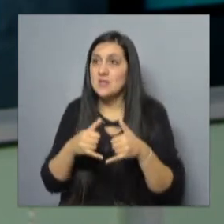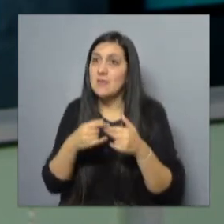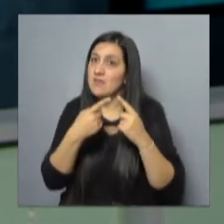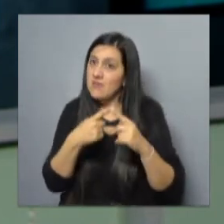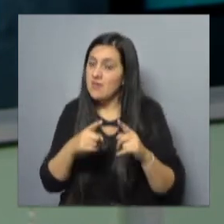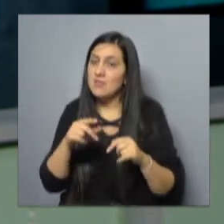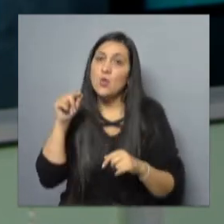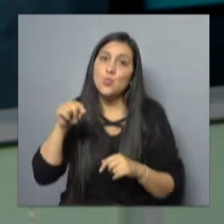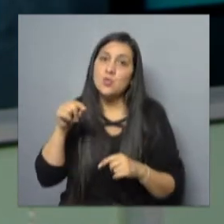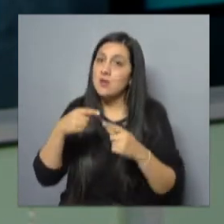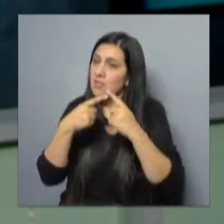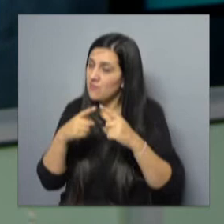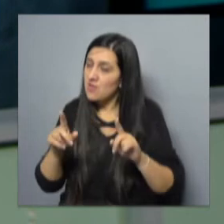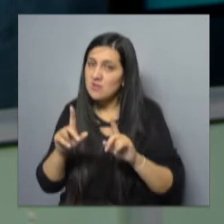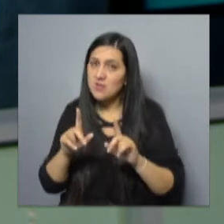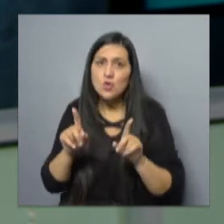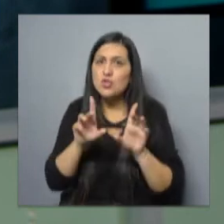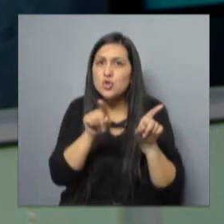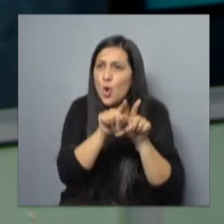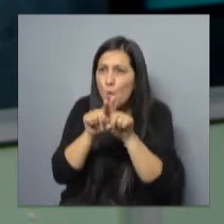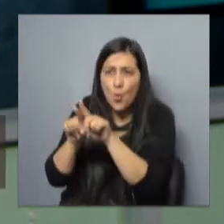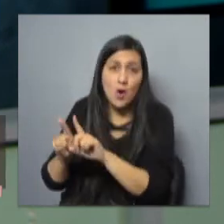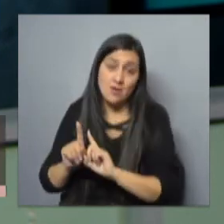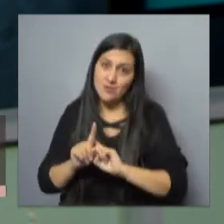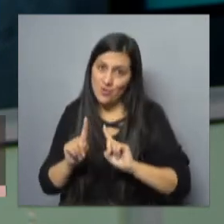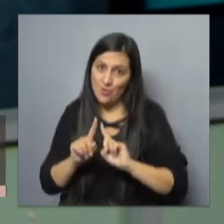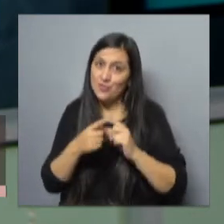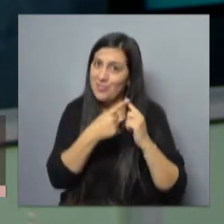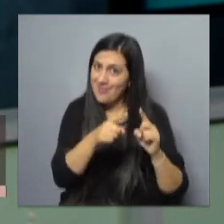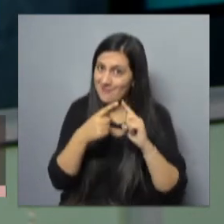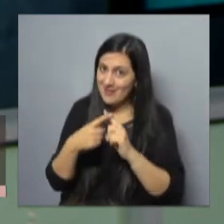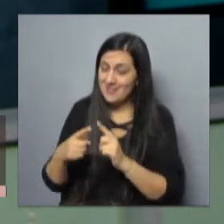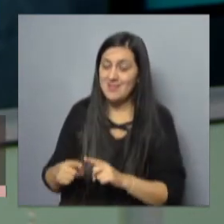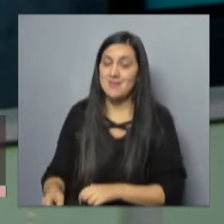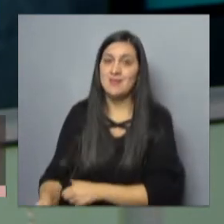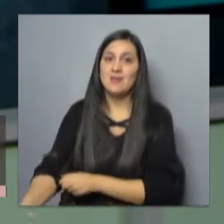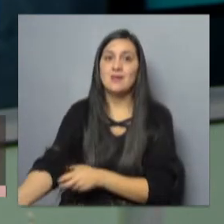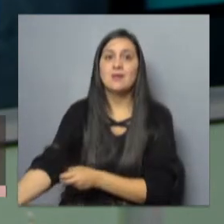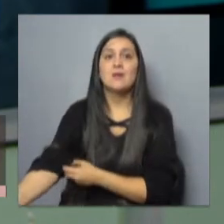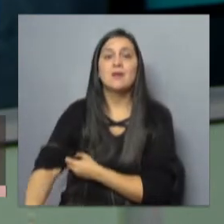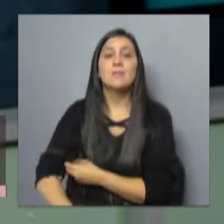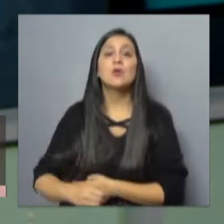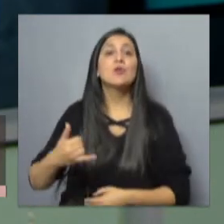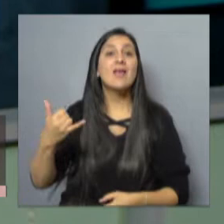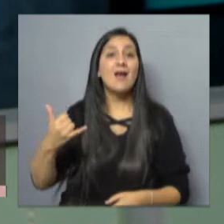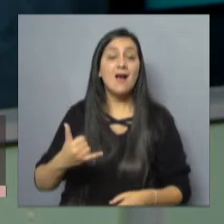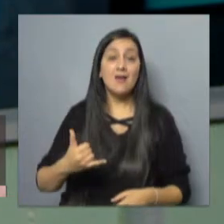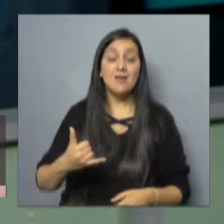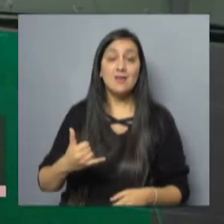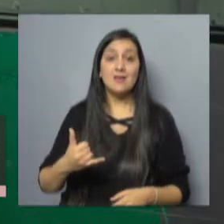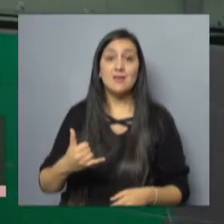es otra social pero no todas las redes son la misma cosa pero en definitiva y en última instancia lo que hay es una